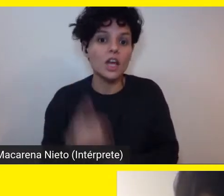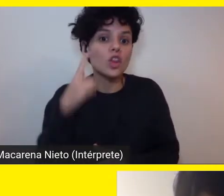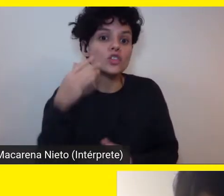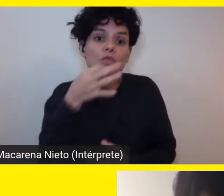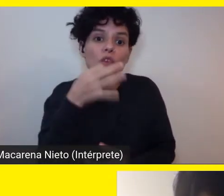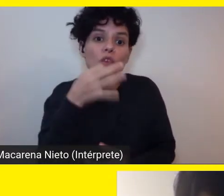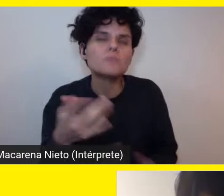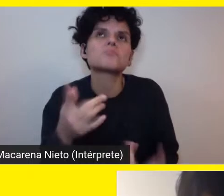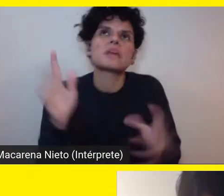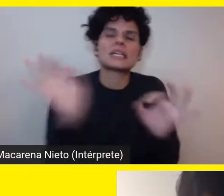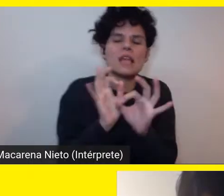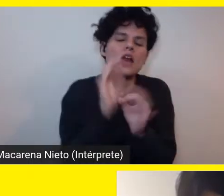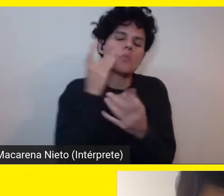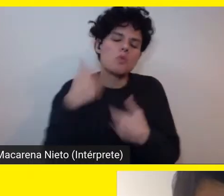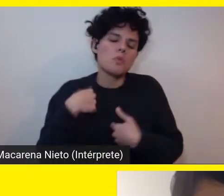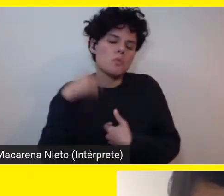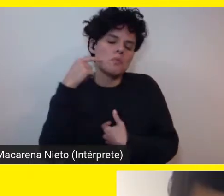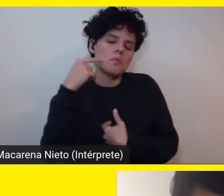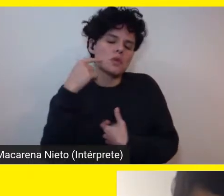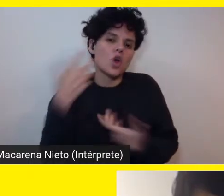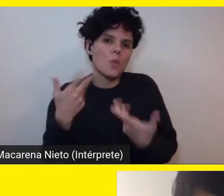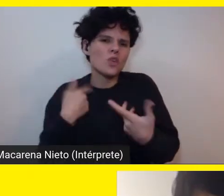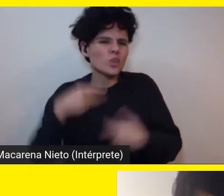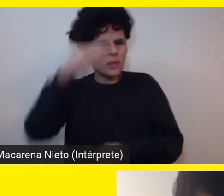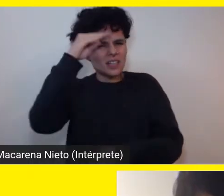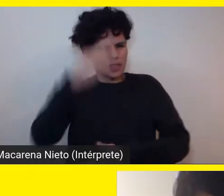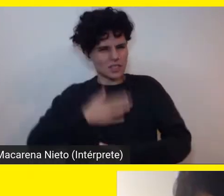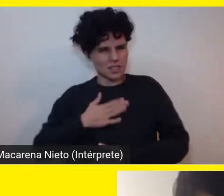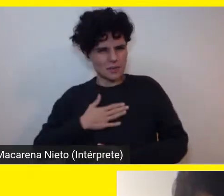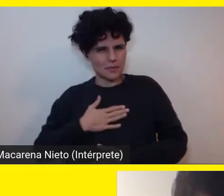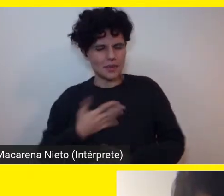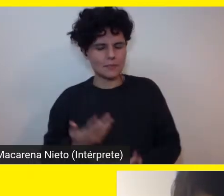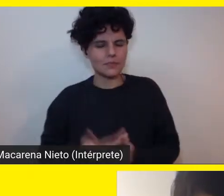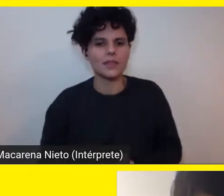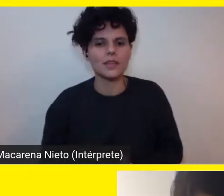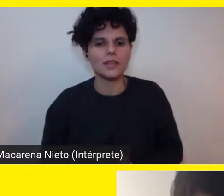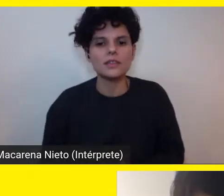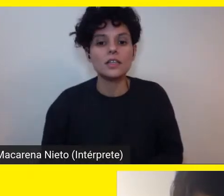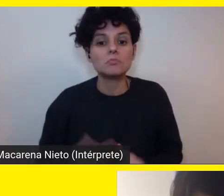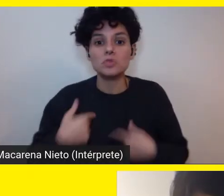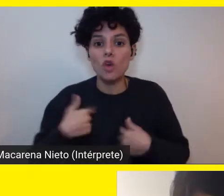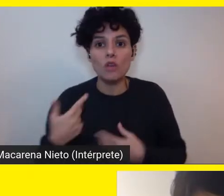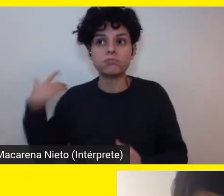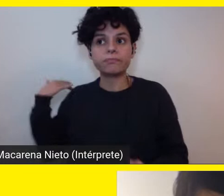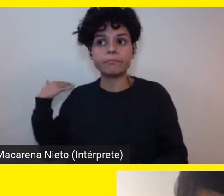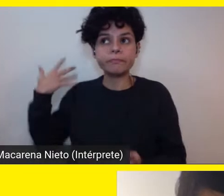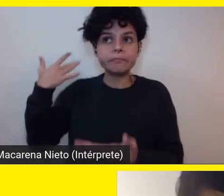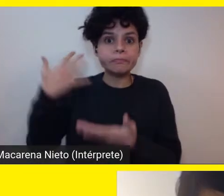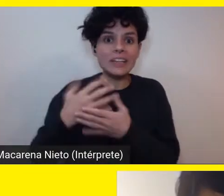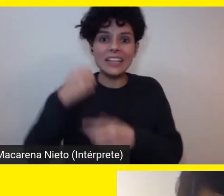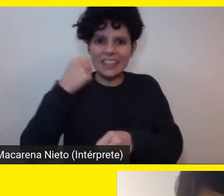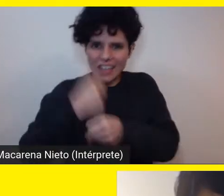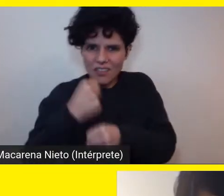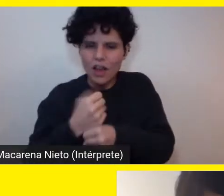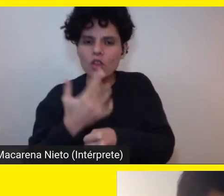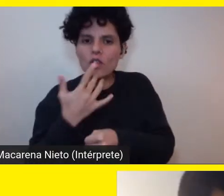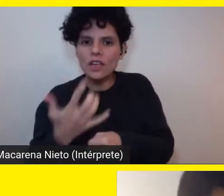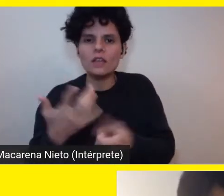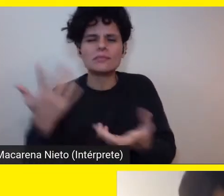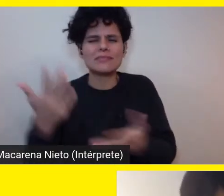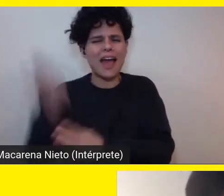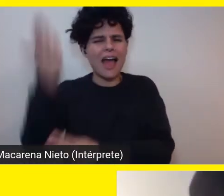tema. Yo, dentro de mi experiencia profesional, he trabajado lo que es la investigación y sanción de crímenes de la